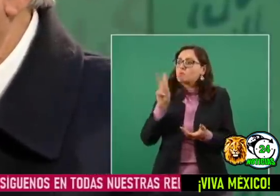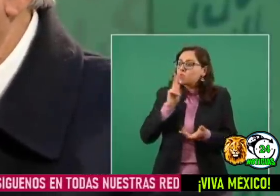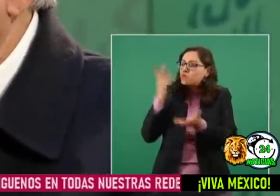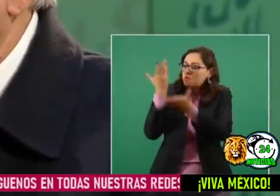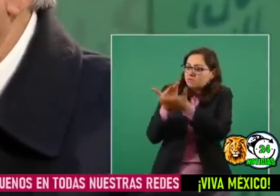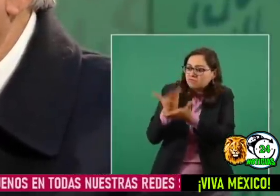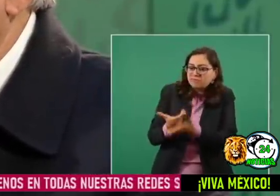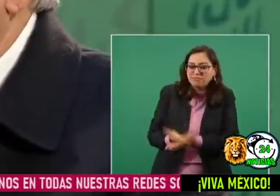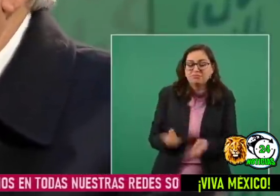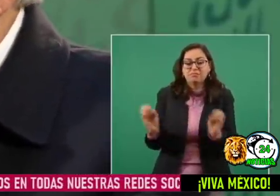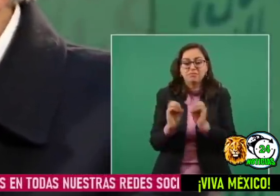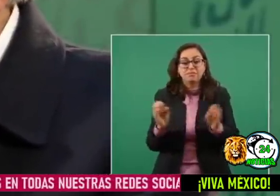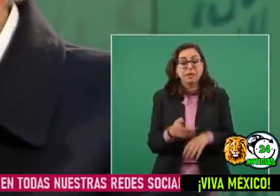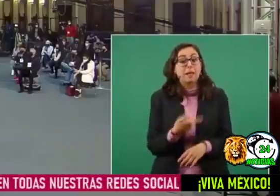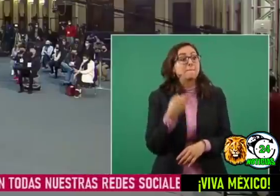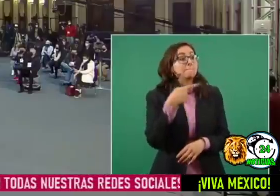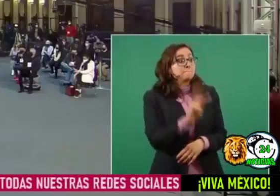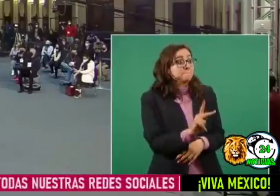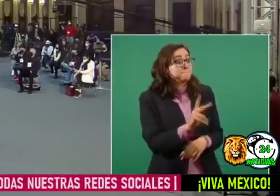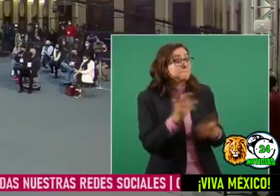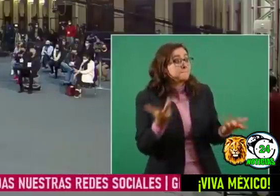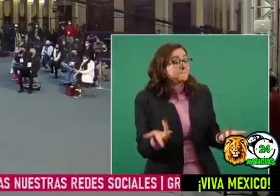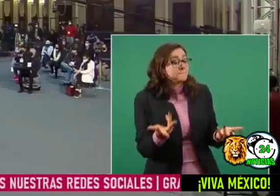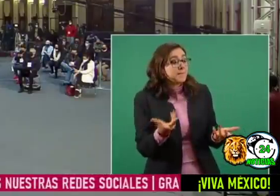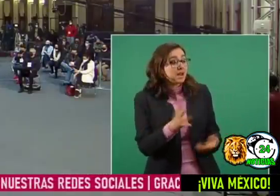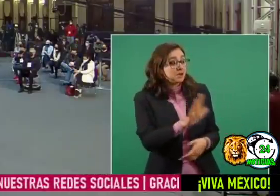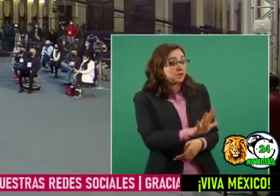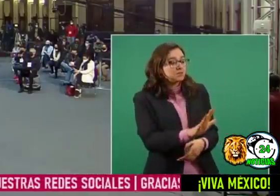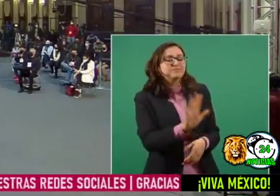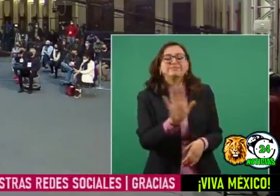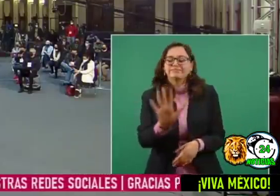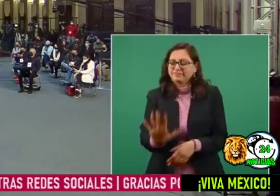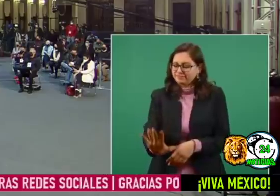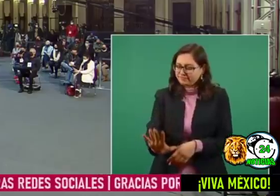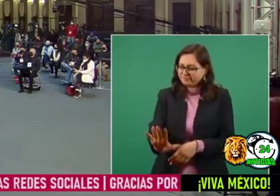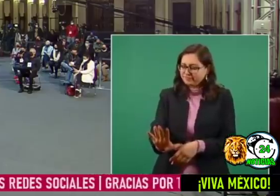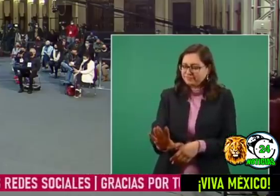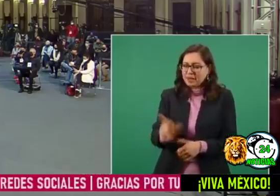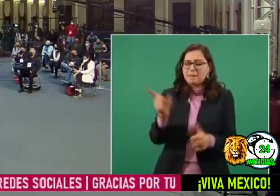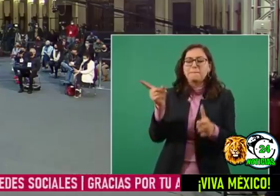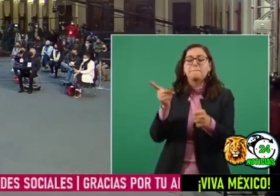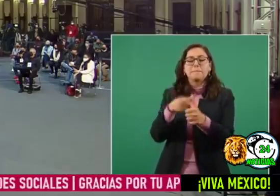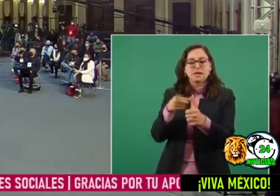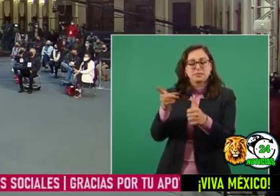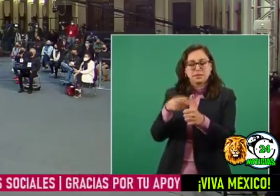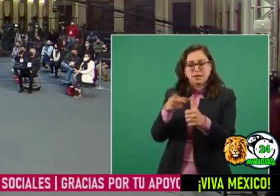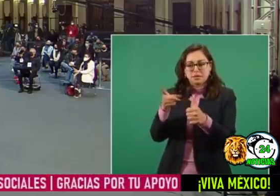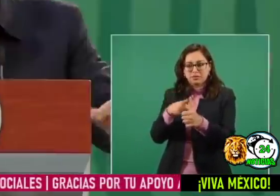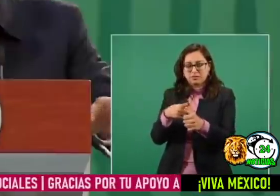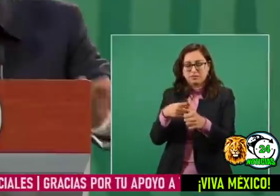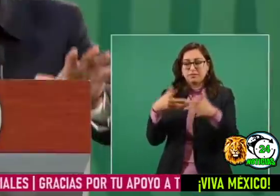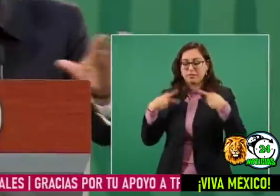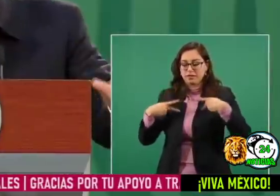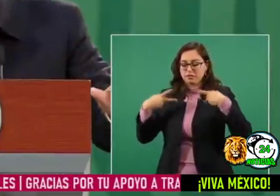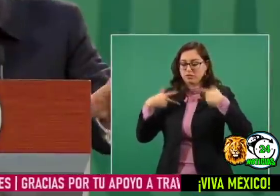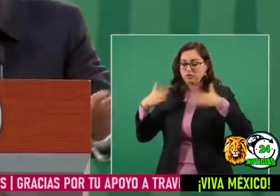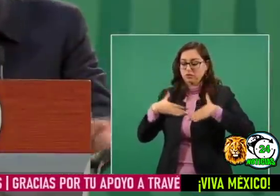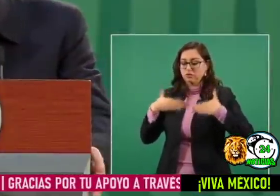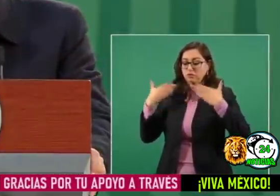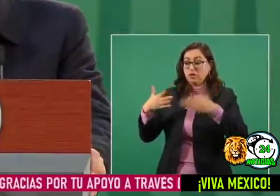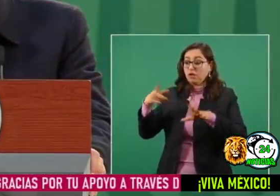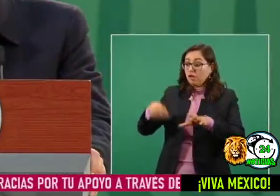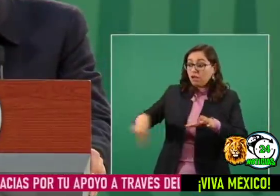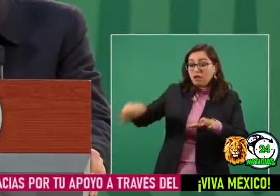elementos. Pero a pesar de que la propia comisión… Ese es lo primero, tenerle confianza a la gente. El pueblo no es